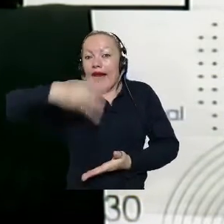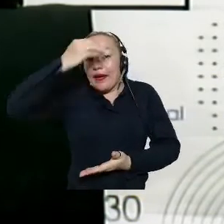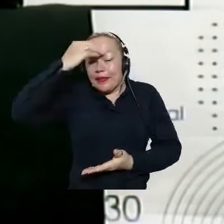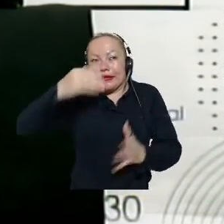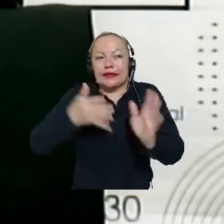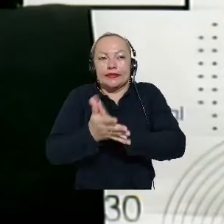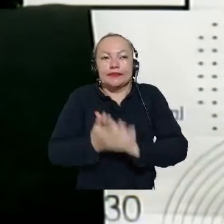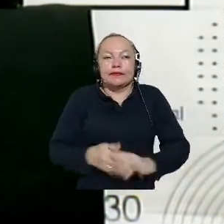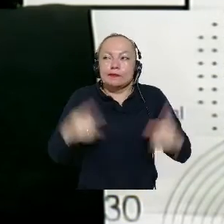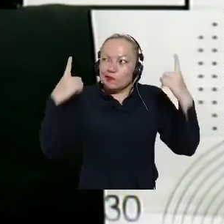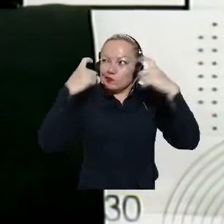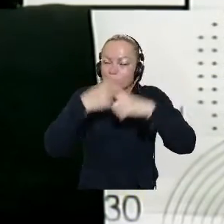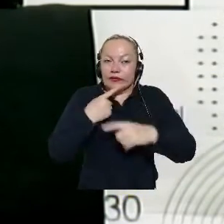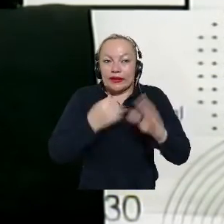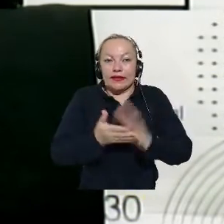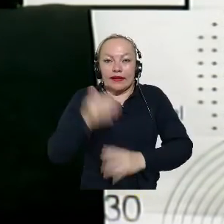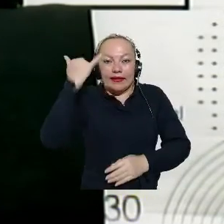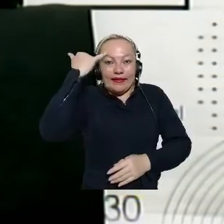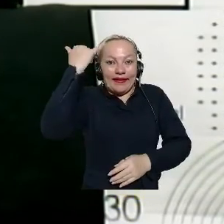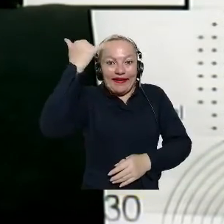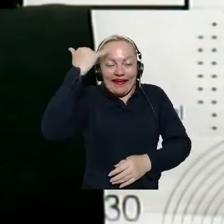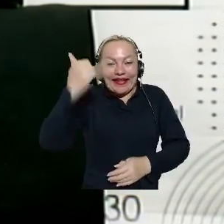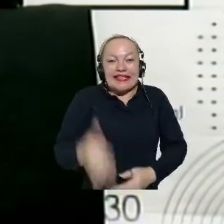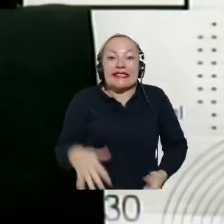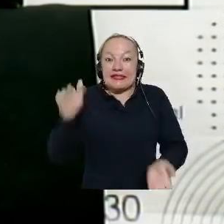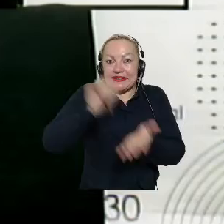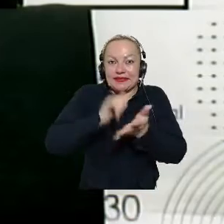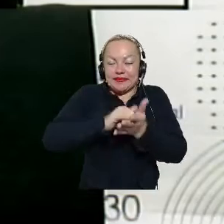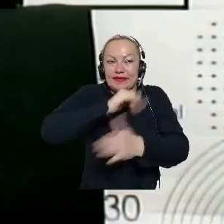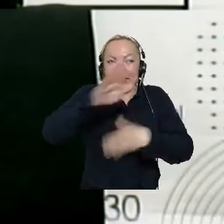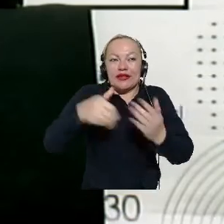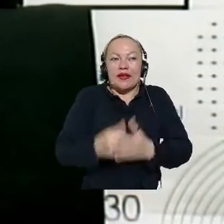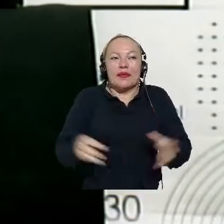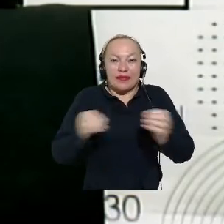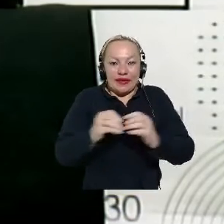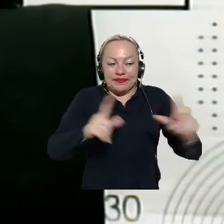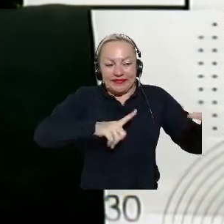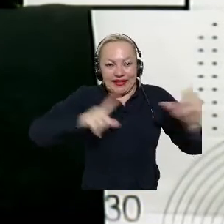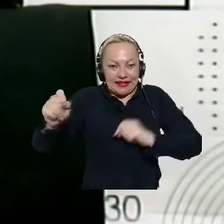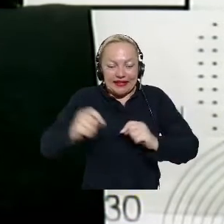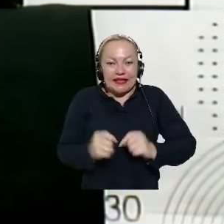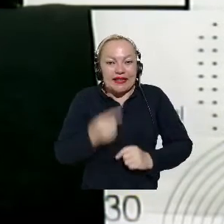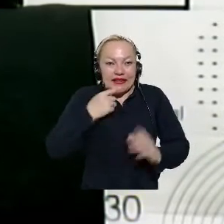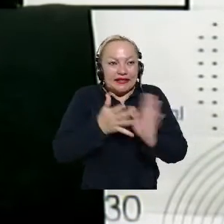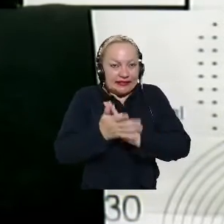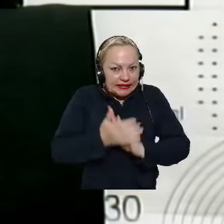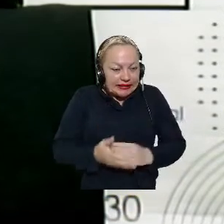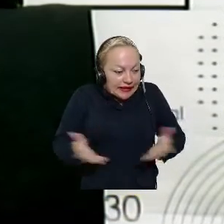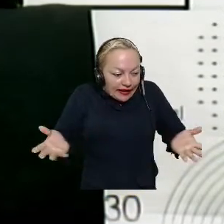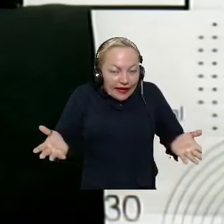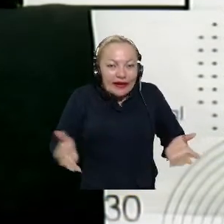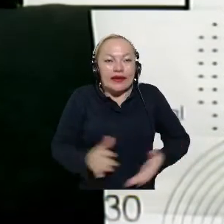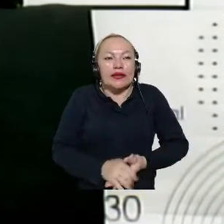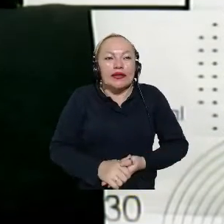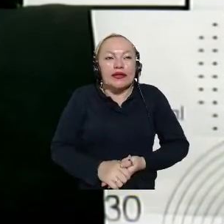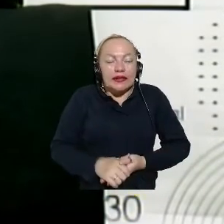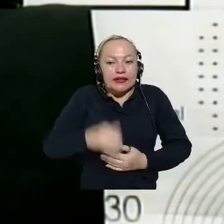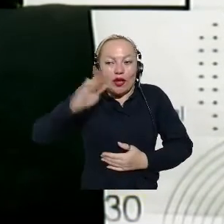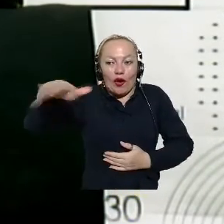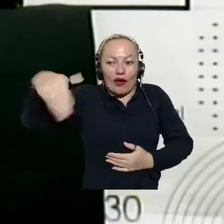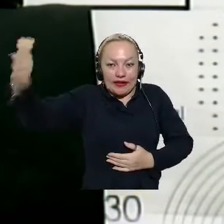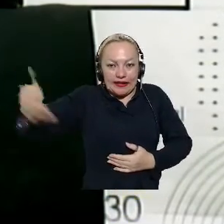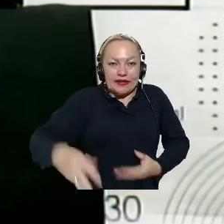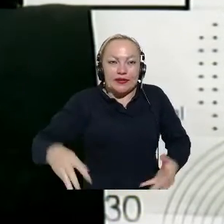Ajá. A idealizar, a crear ideas. Y sí. Pues a decir, bueno, listo, no me funciona esta, pero entonces me funciona lo